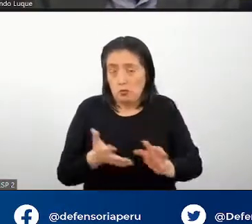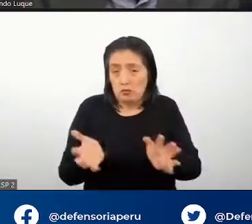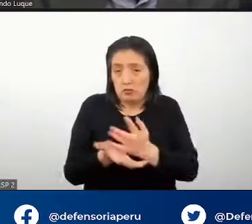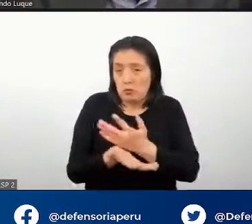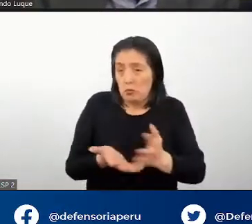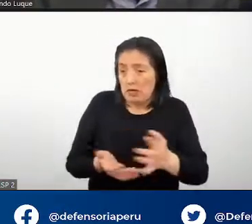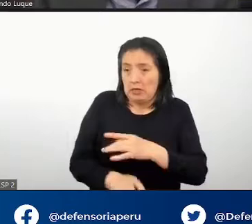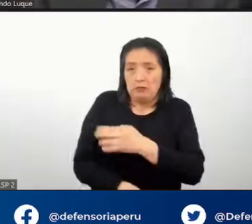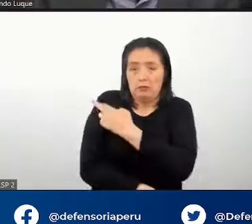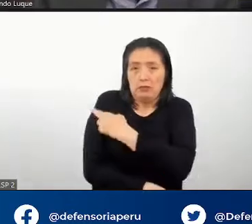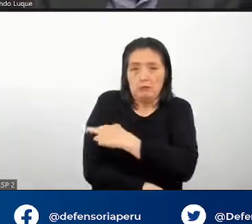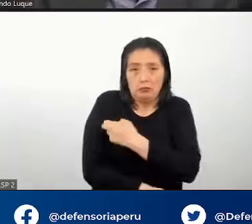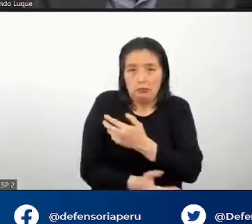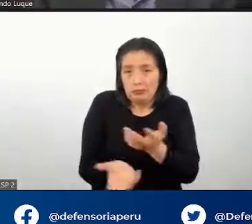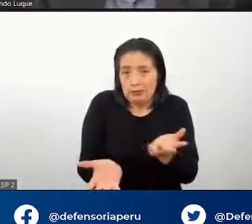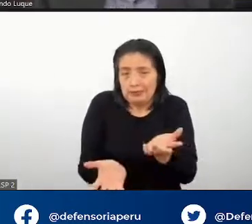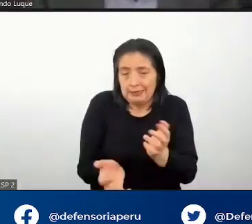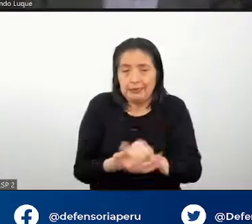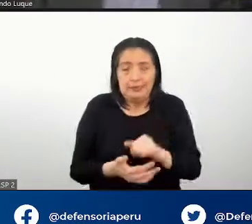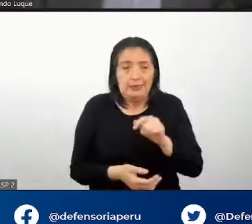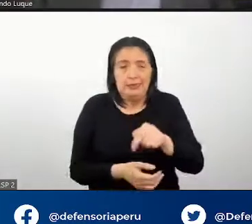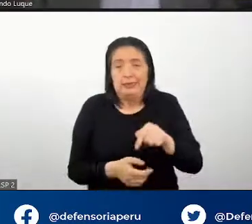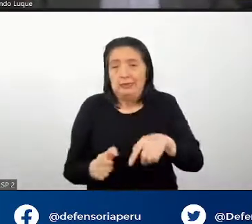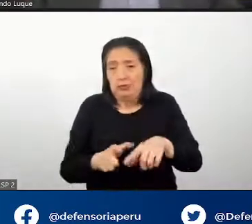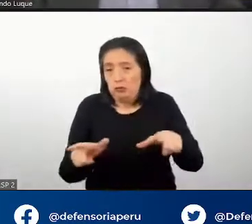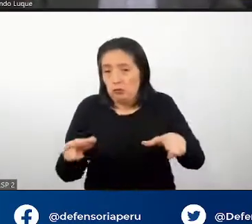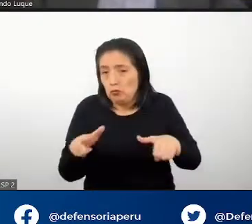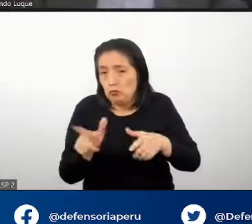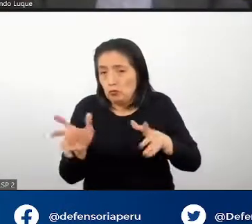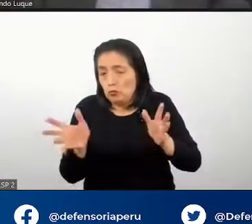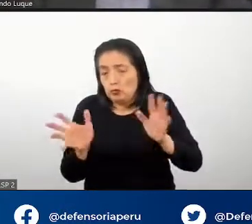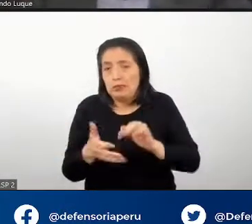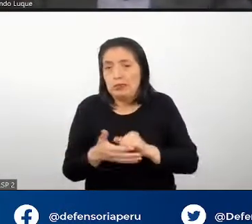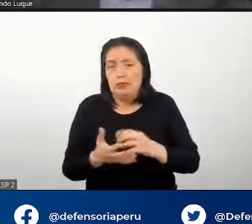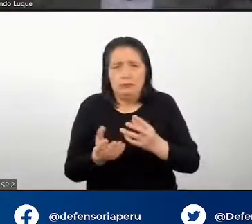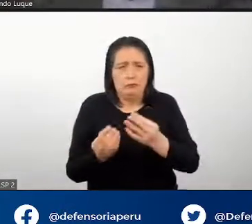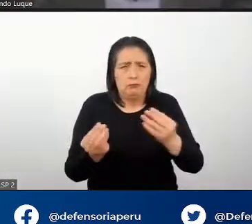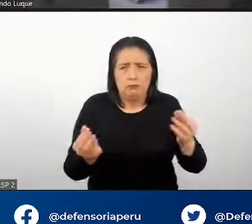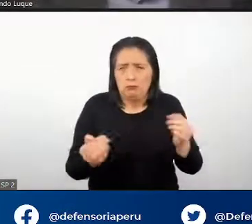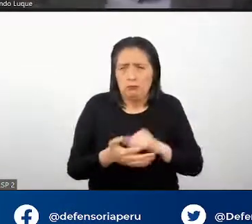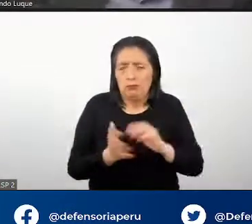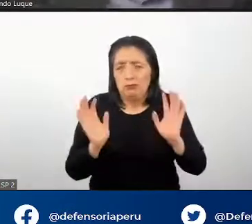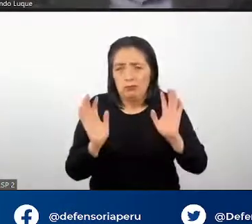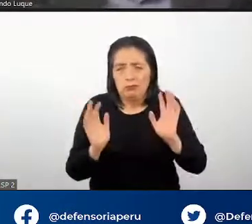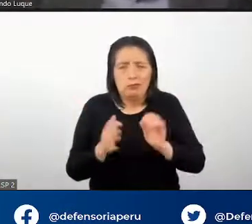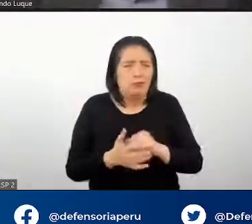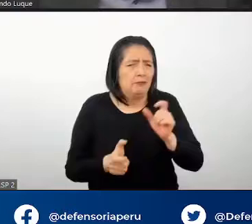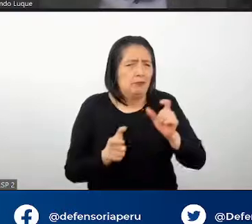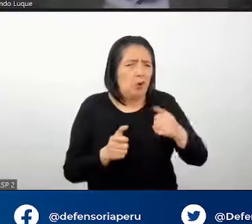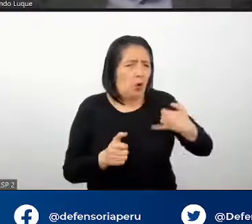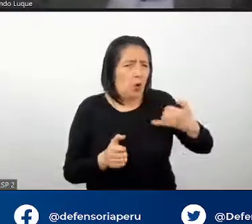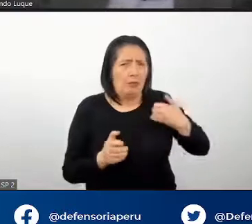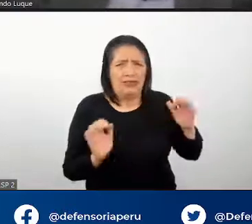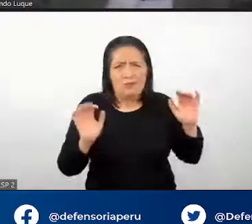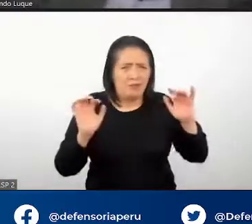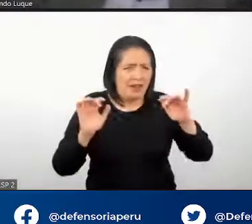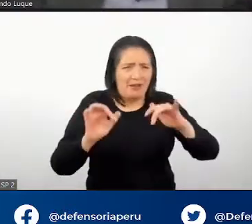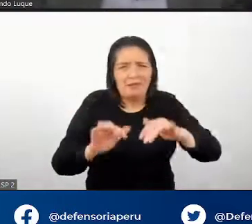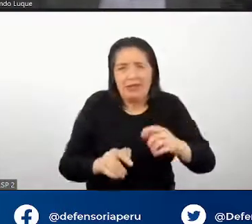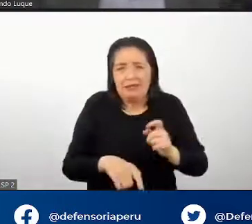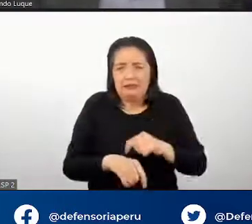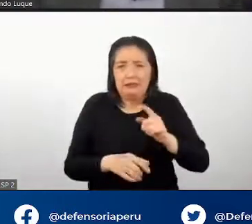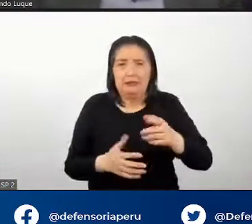médica. Y es un lugar, digamos así, de mucha moda y donde va mucho joven. Si te da